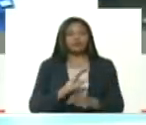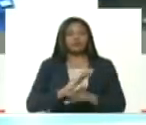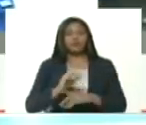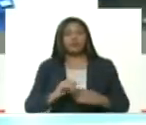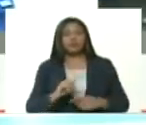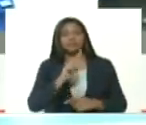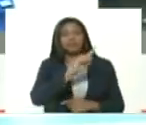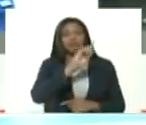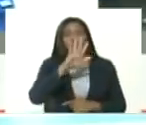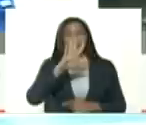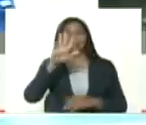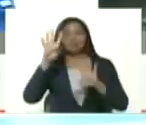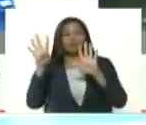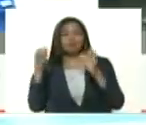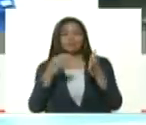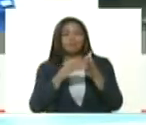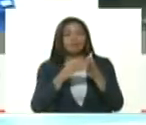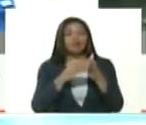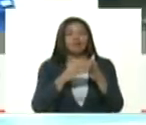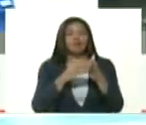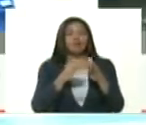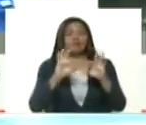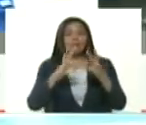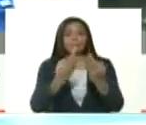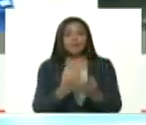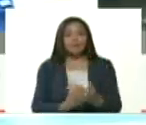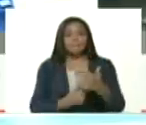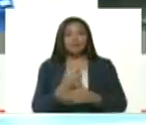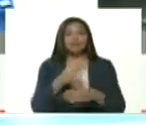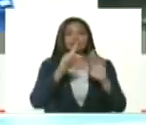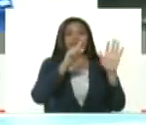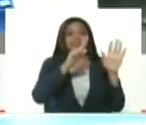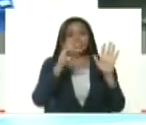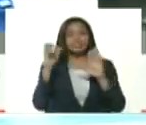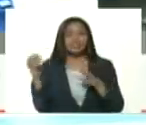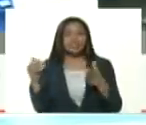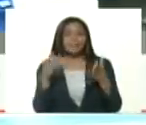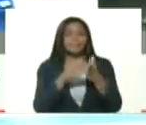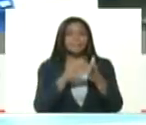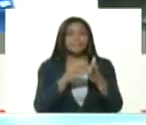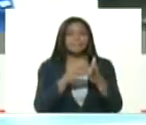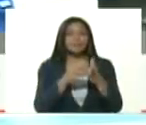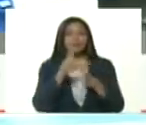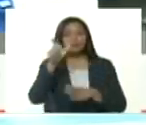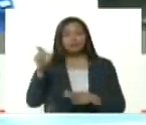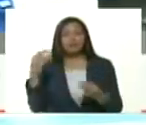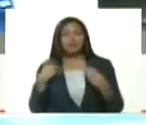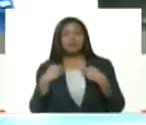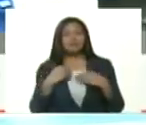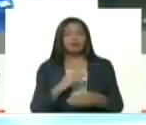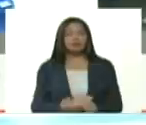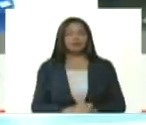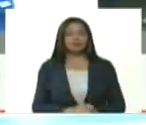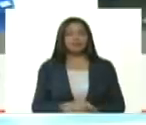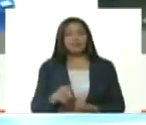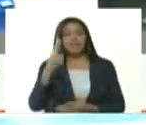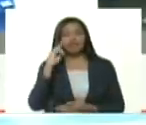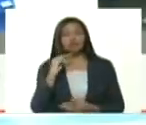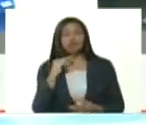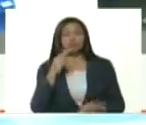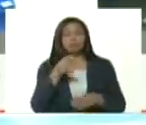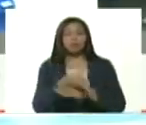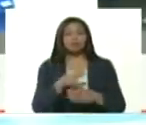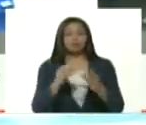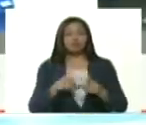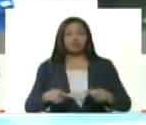a 159 mil familias, más de 600 mil habitantes de la parroquia Sucre,